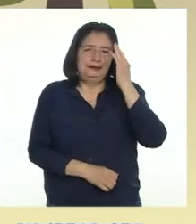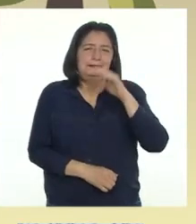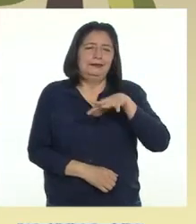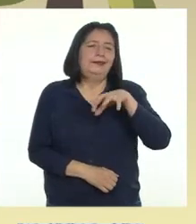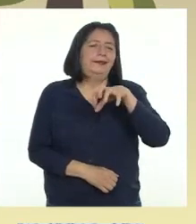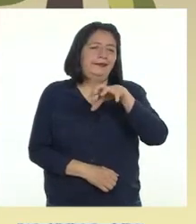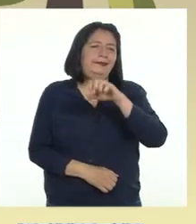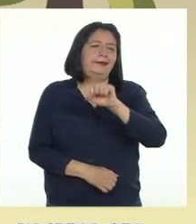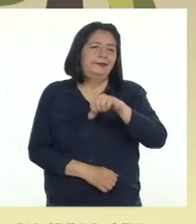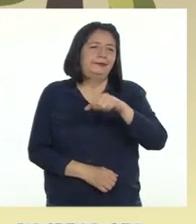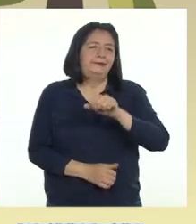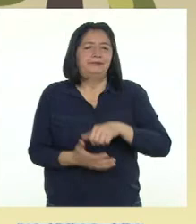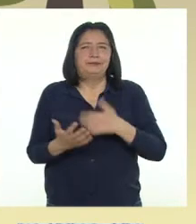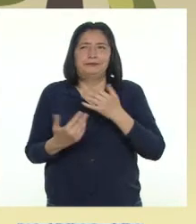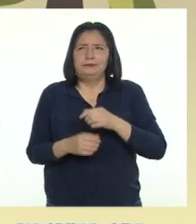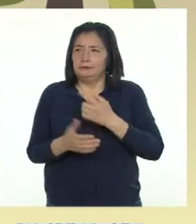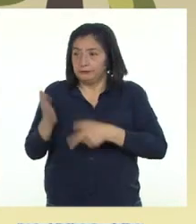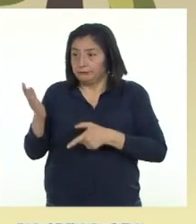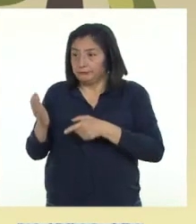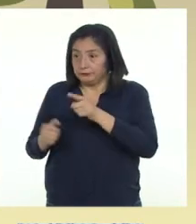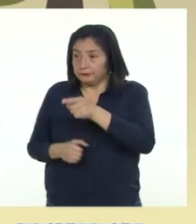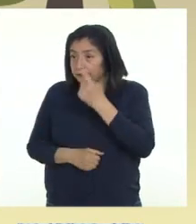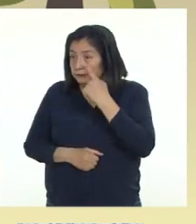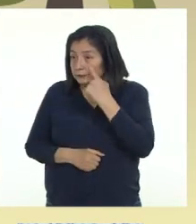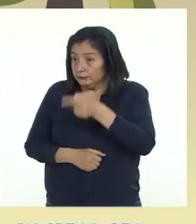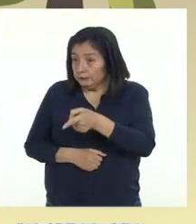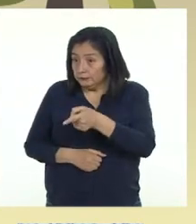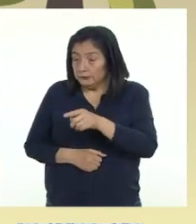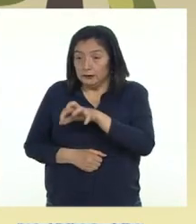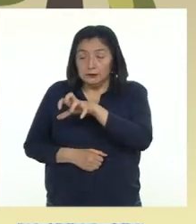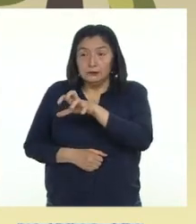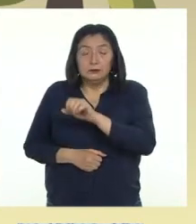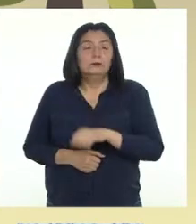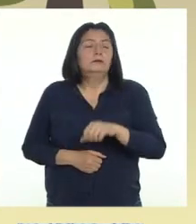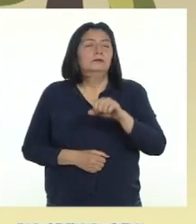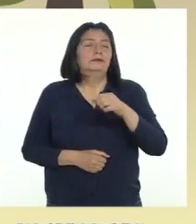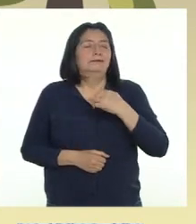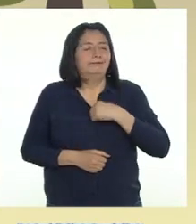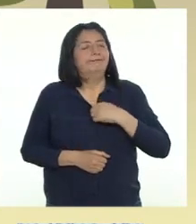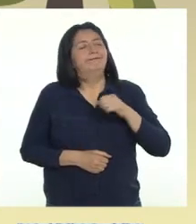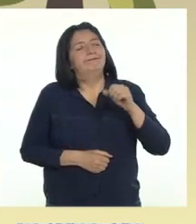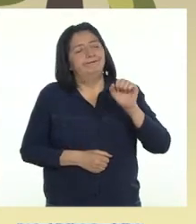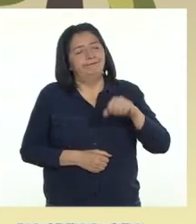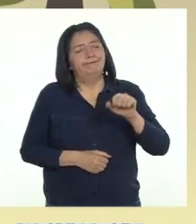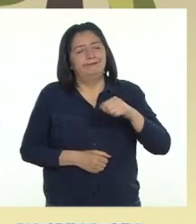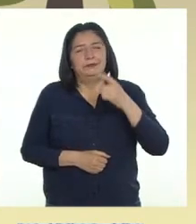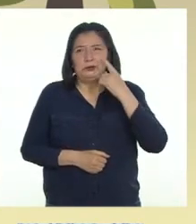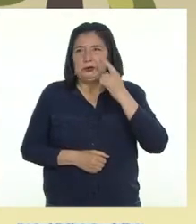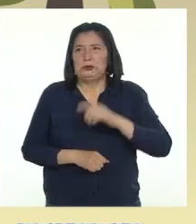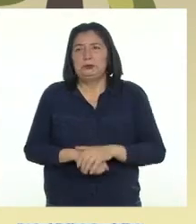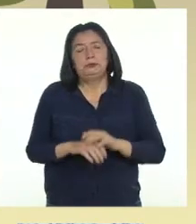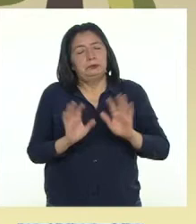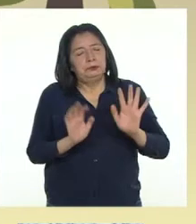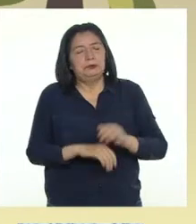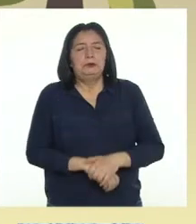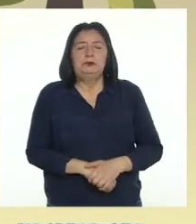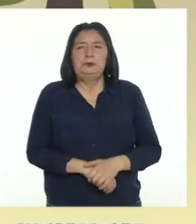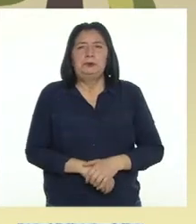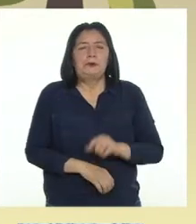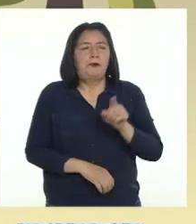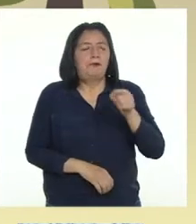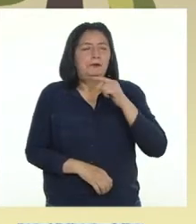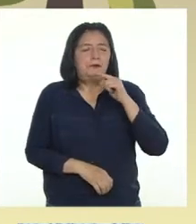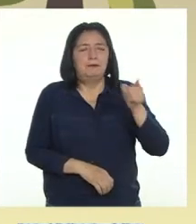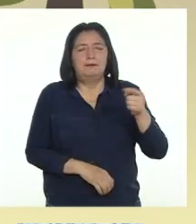araña me hablan. ¿Qué? ¿Usted la conoce entonces? Lastimosamente sí. Bueno, no a